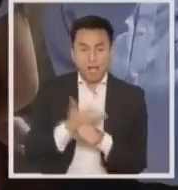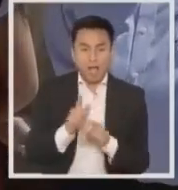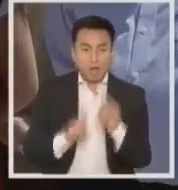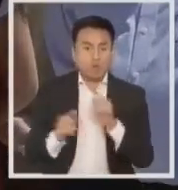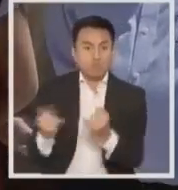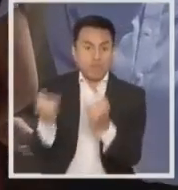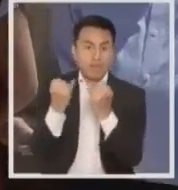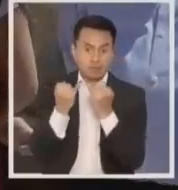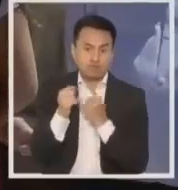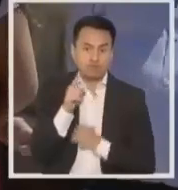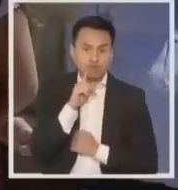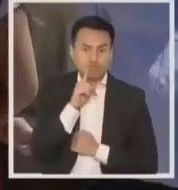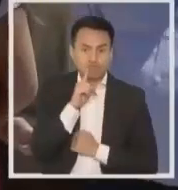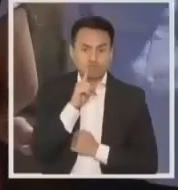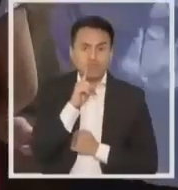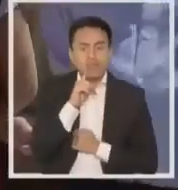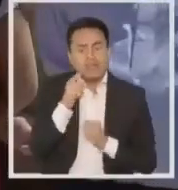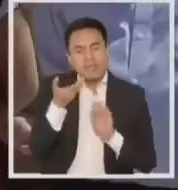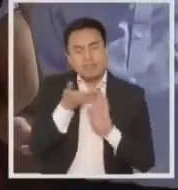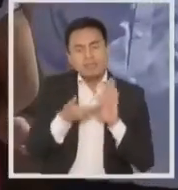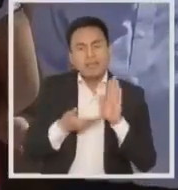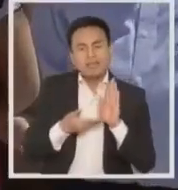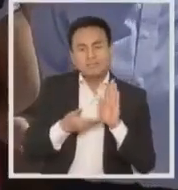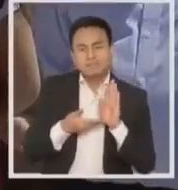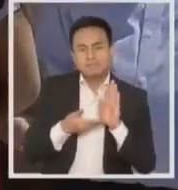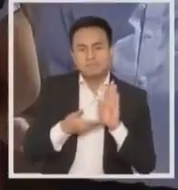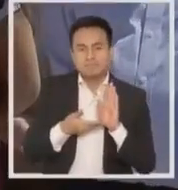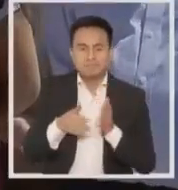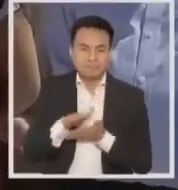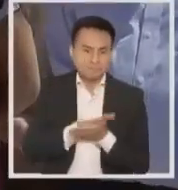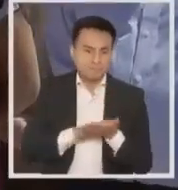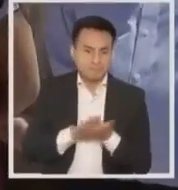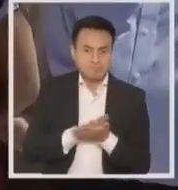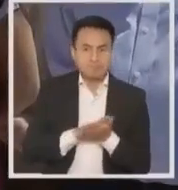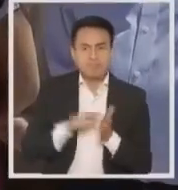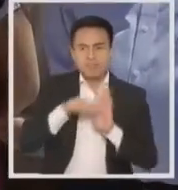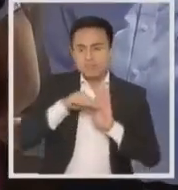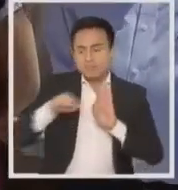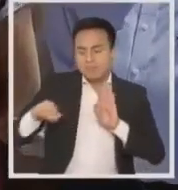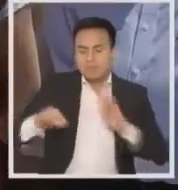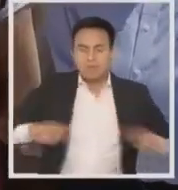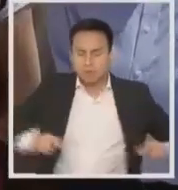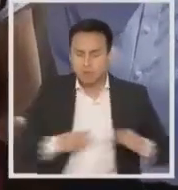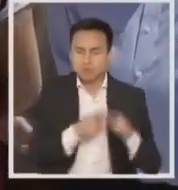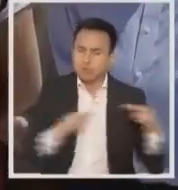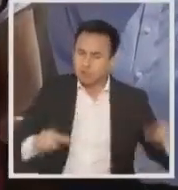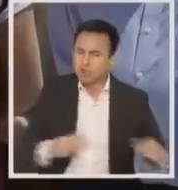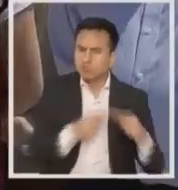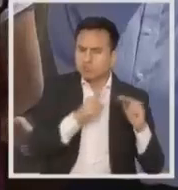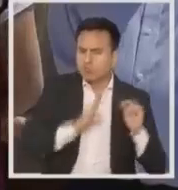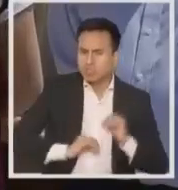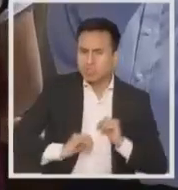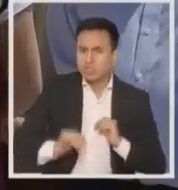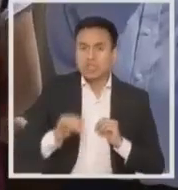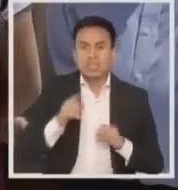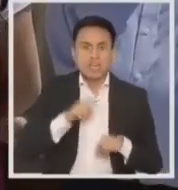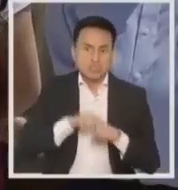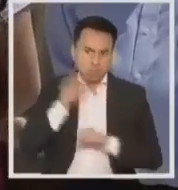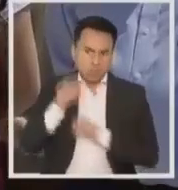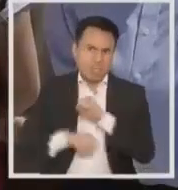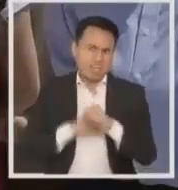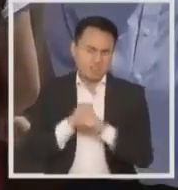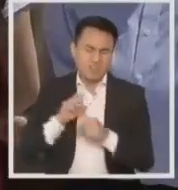algunos datos que nos señalan que si es que se mantuviese un ritmo permanente de construcción, se demoraría cerca de un